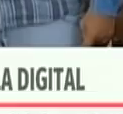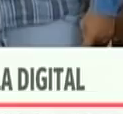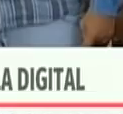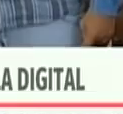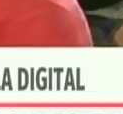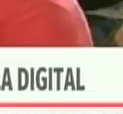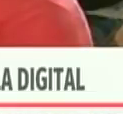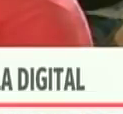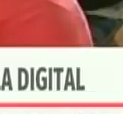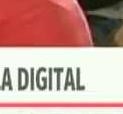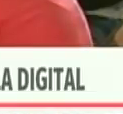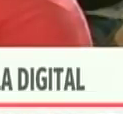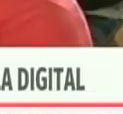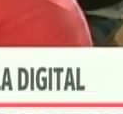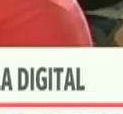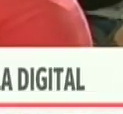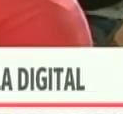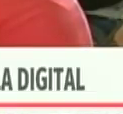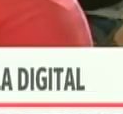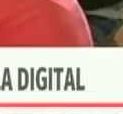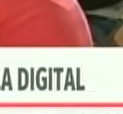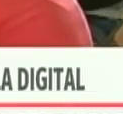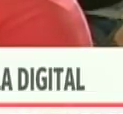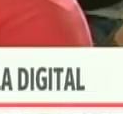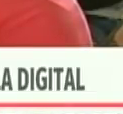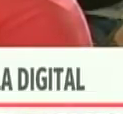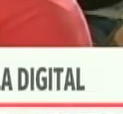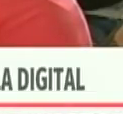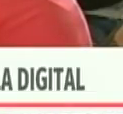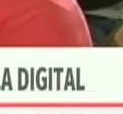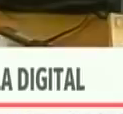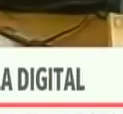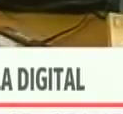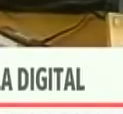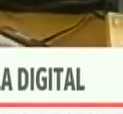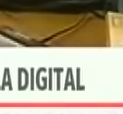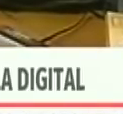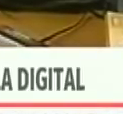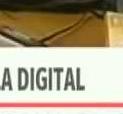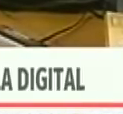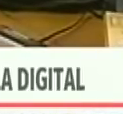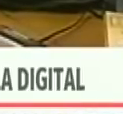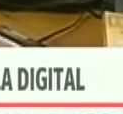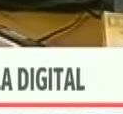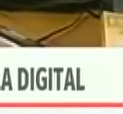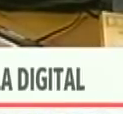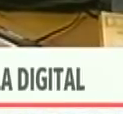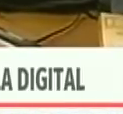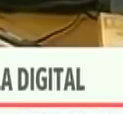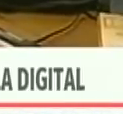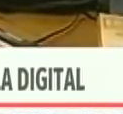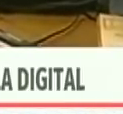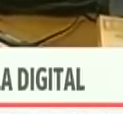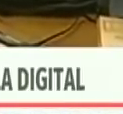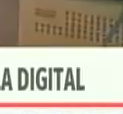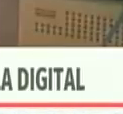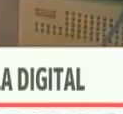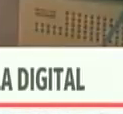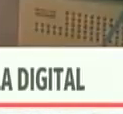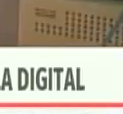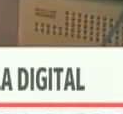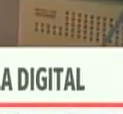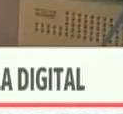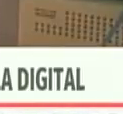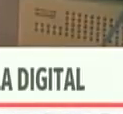1.600 cuentas y en términos globales en el espacio que hemos tenido en las 9 comunidades que hemos visitado, hemos logrado atender a